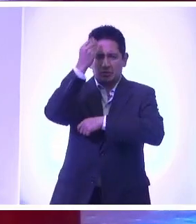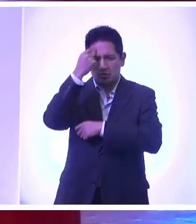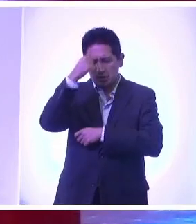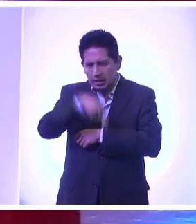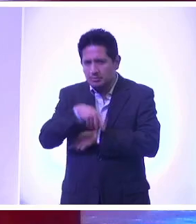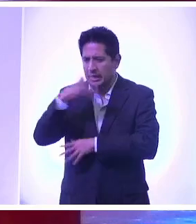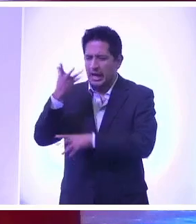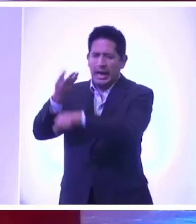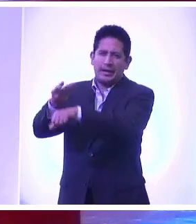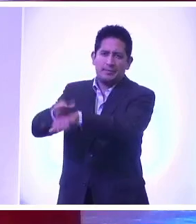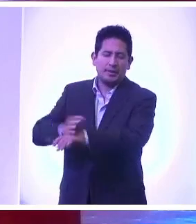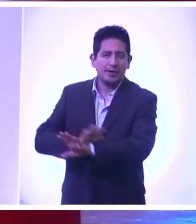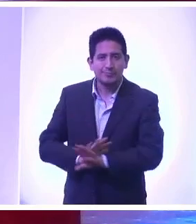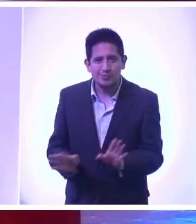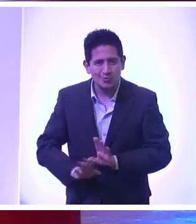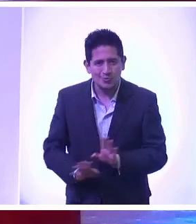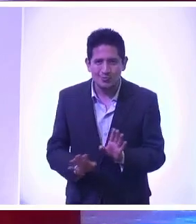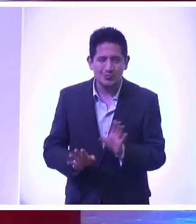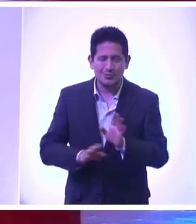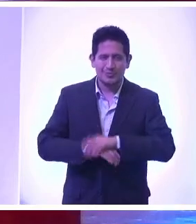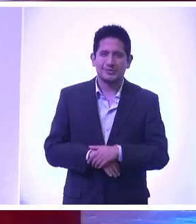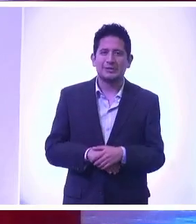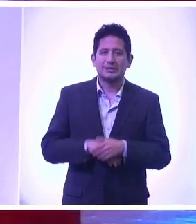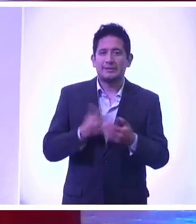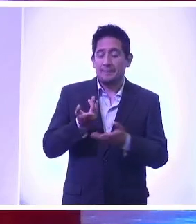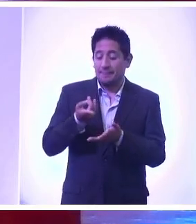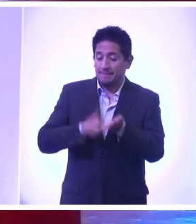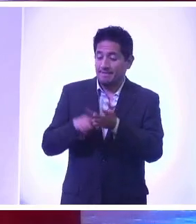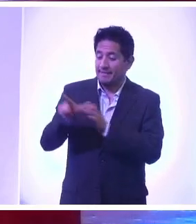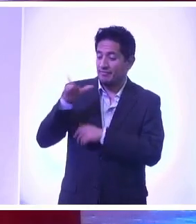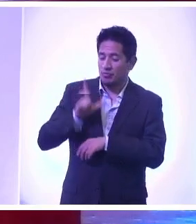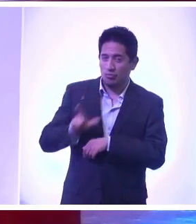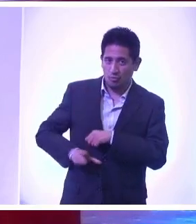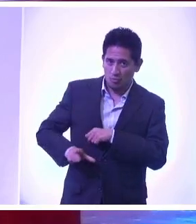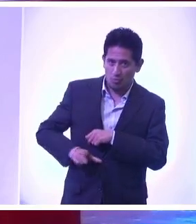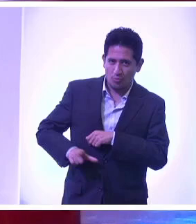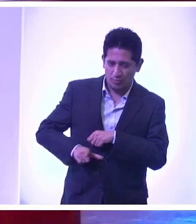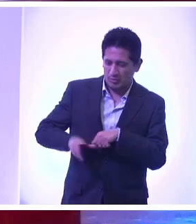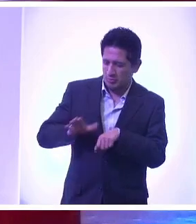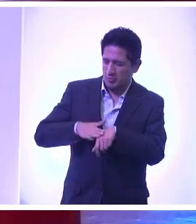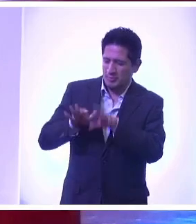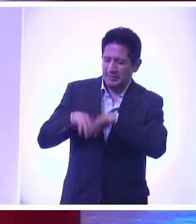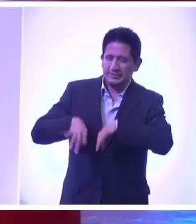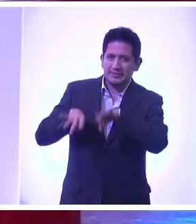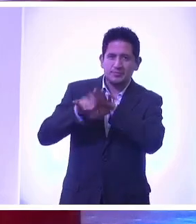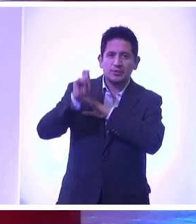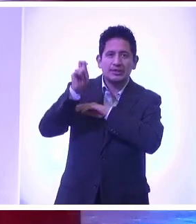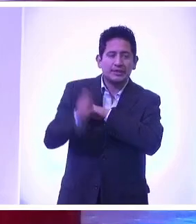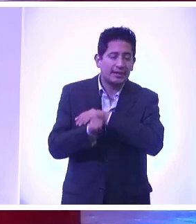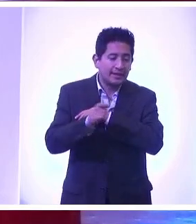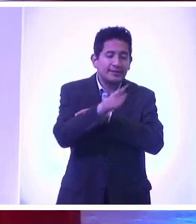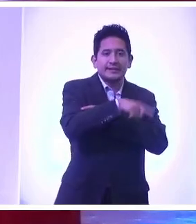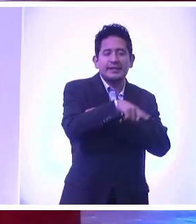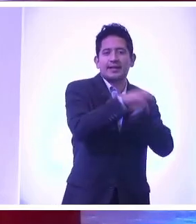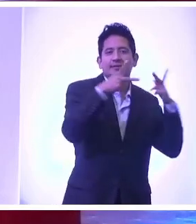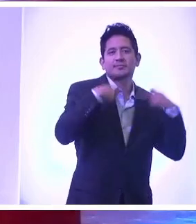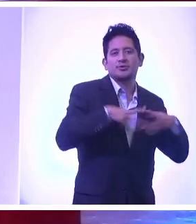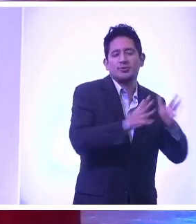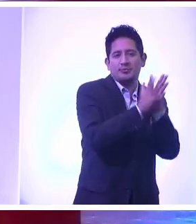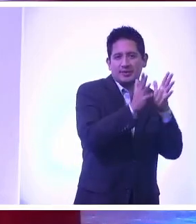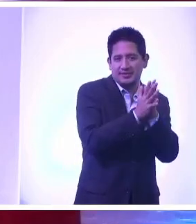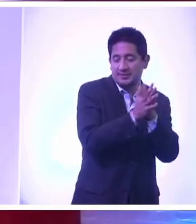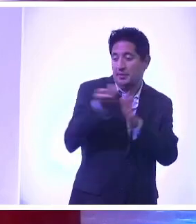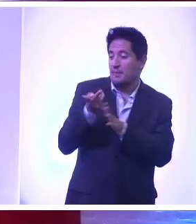pasa la columna vertebral de un gobierno si lo toma en cuenta con participación ciudadana e Innovación va a ser un gran